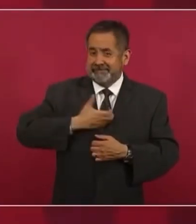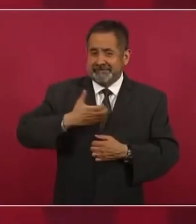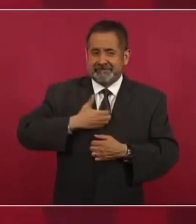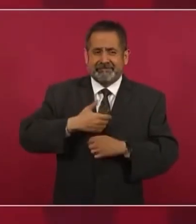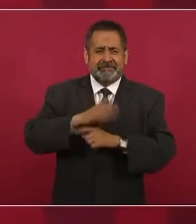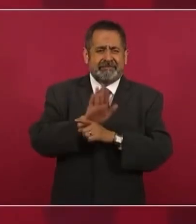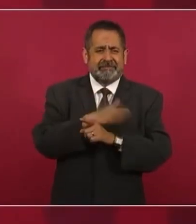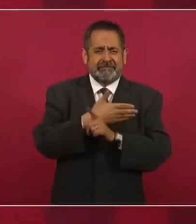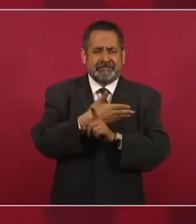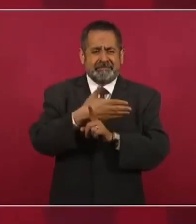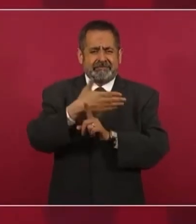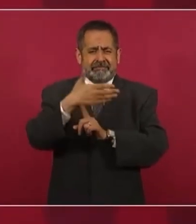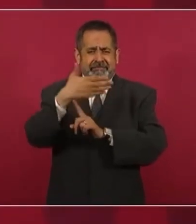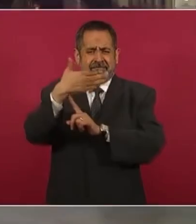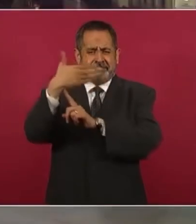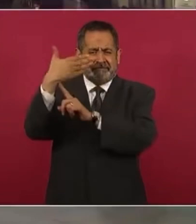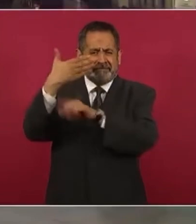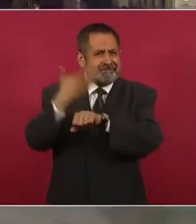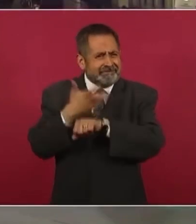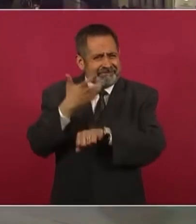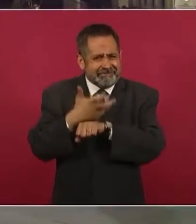en Palacio Nacional.